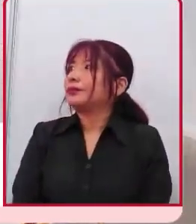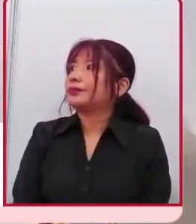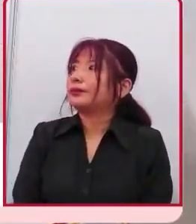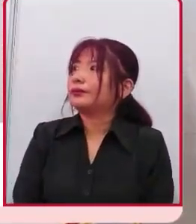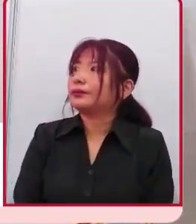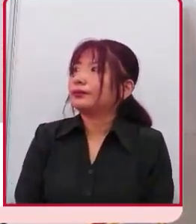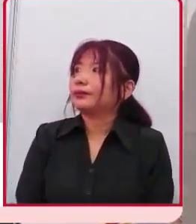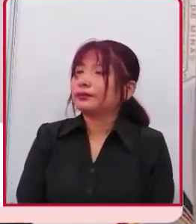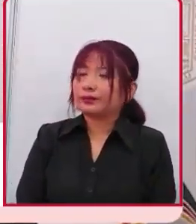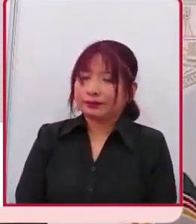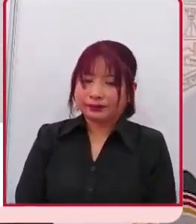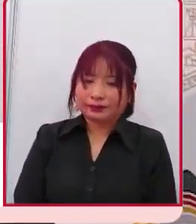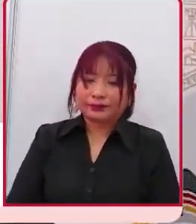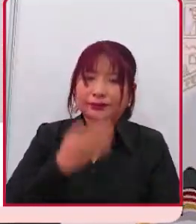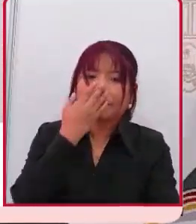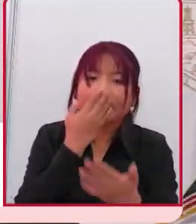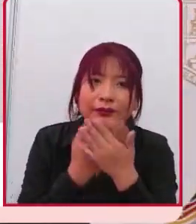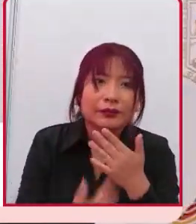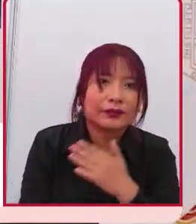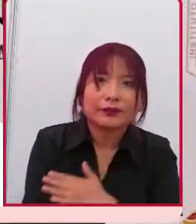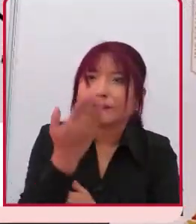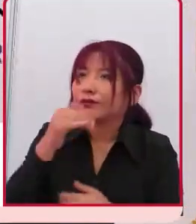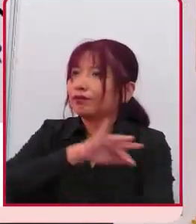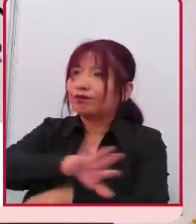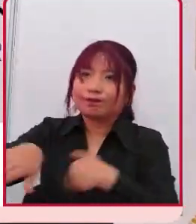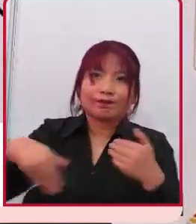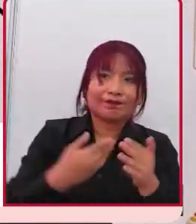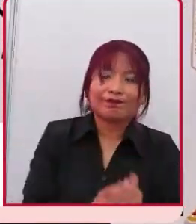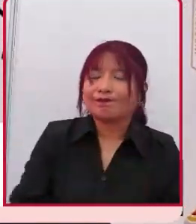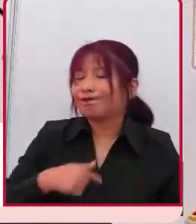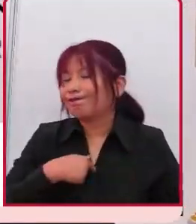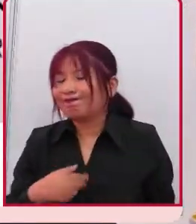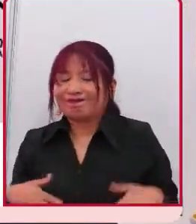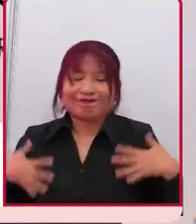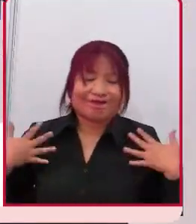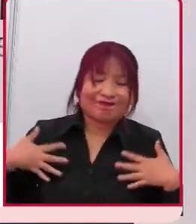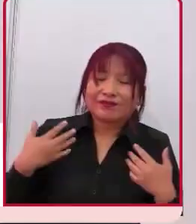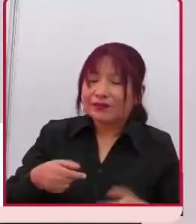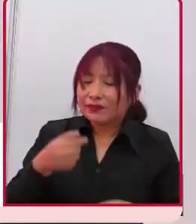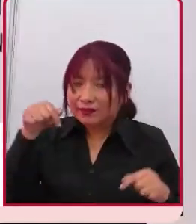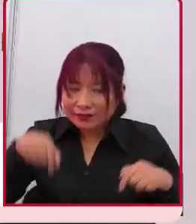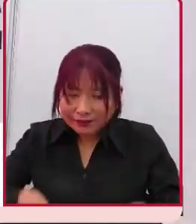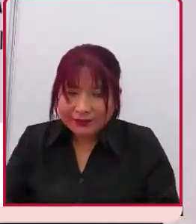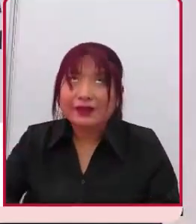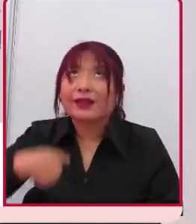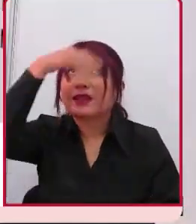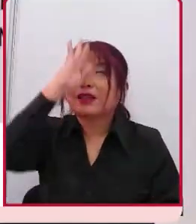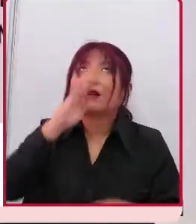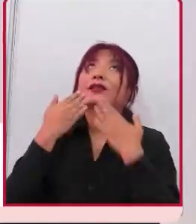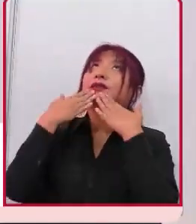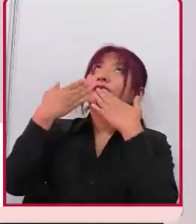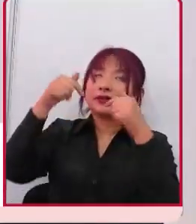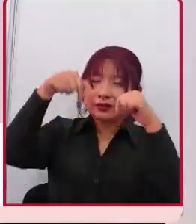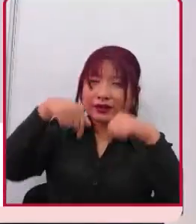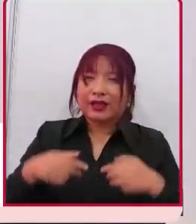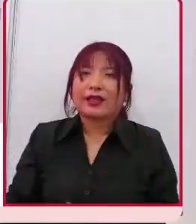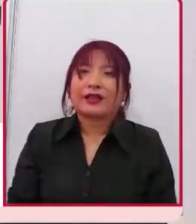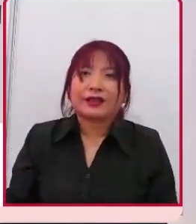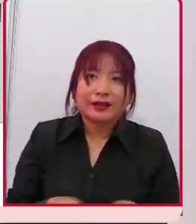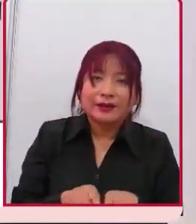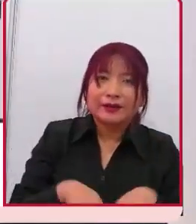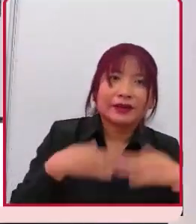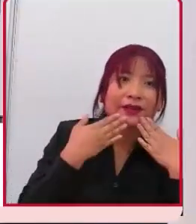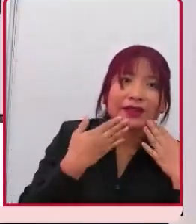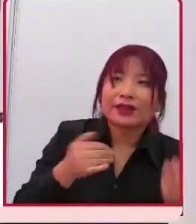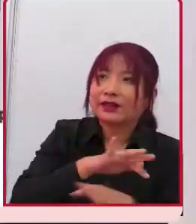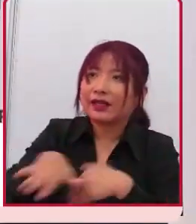Bueno, bendecido día a todos, que estoy muy contento y agradezco a la Divina Providencia por estar el día de hoy. Agradezco también a todo el